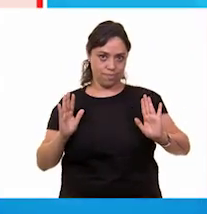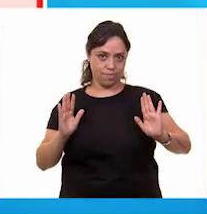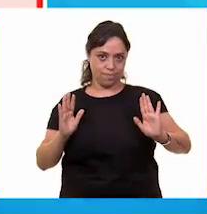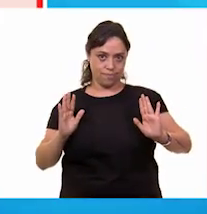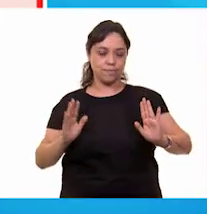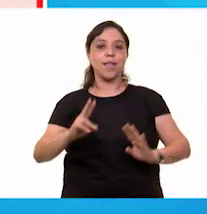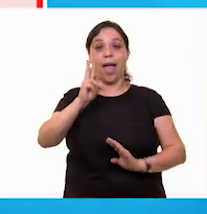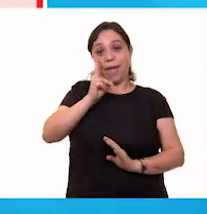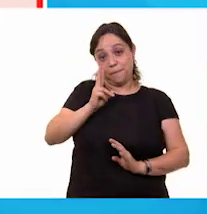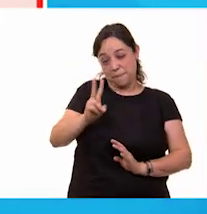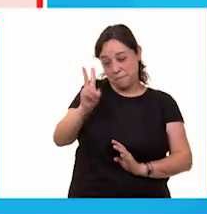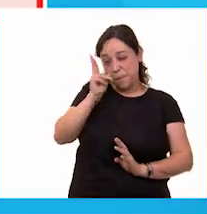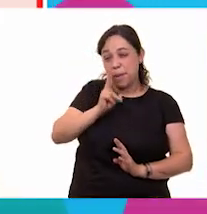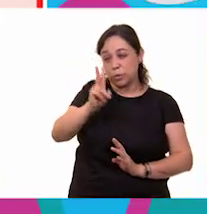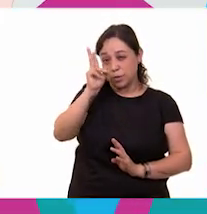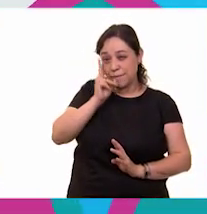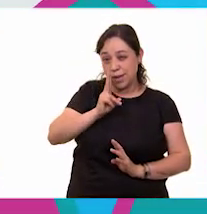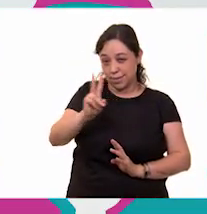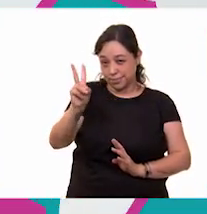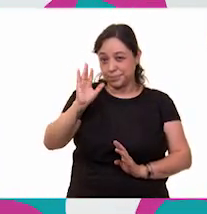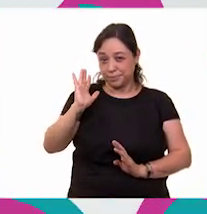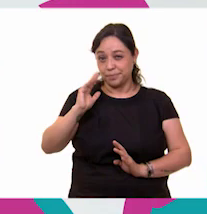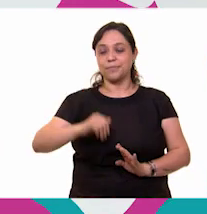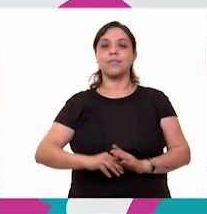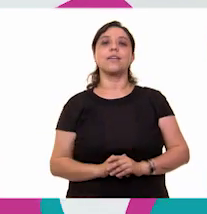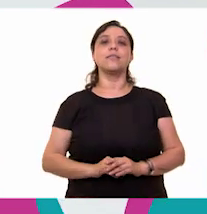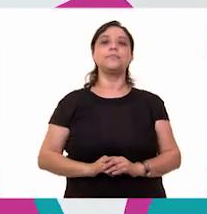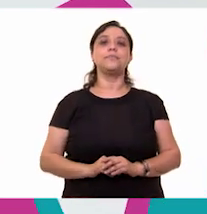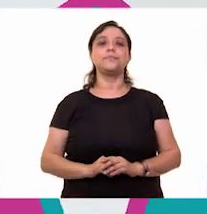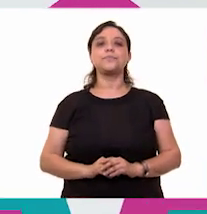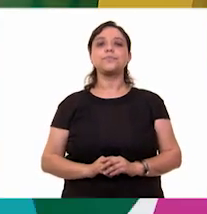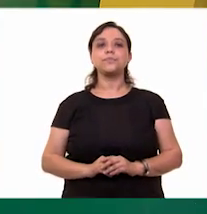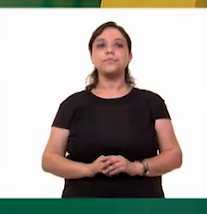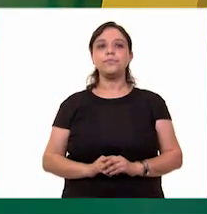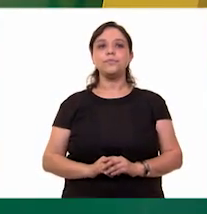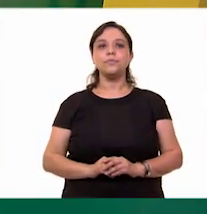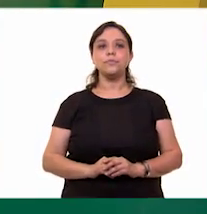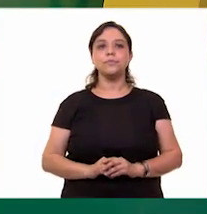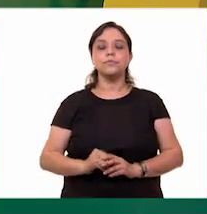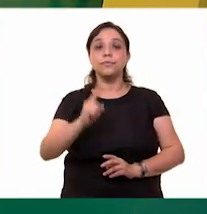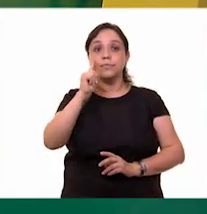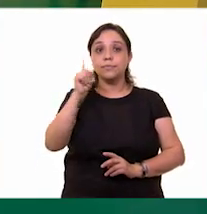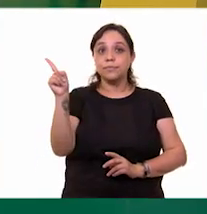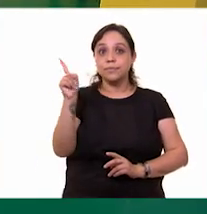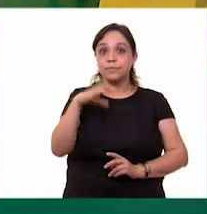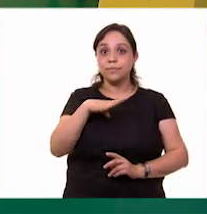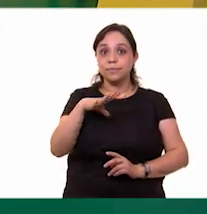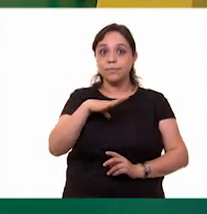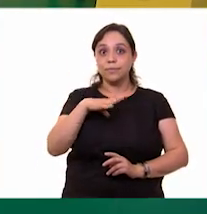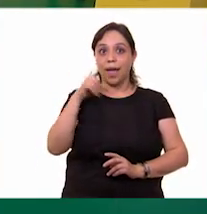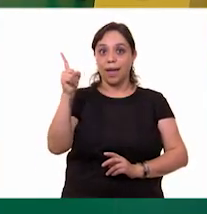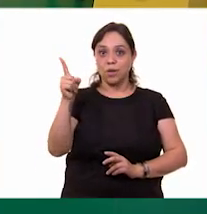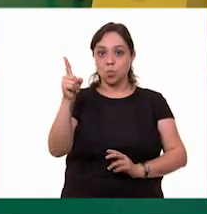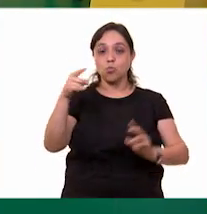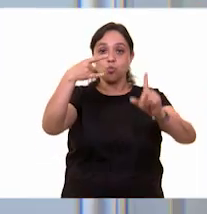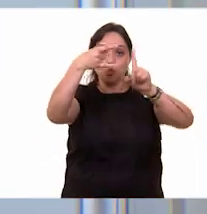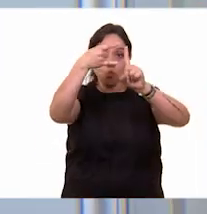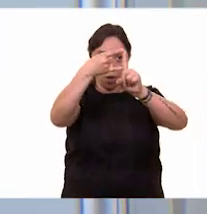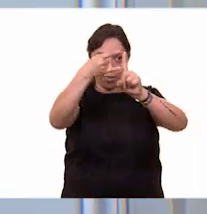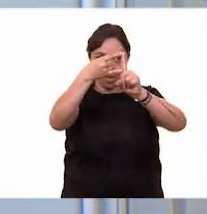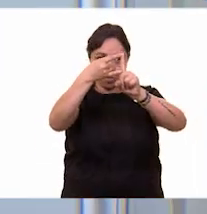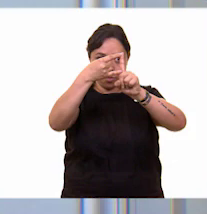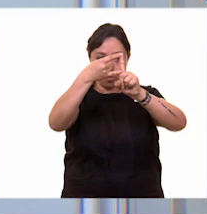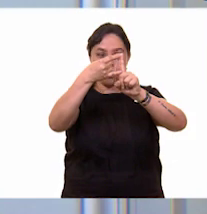a analizar los manteles, ¿te parece? Me parece muy bien. Tú tienes aquí un cuadrado